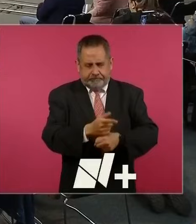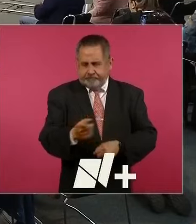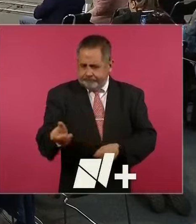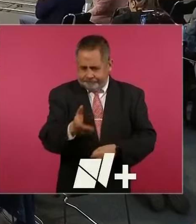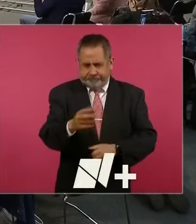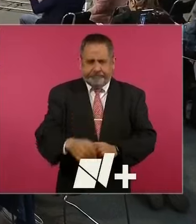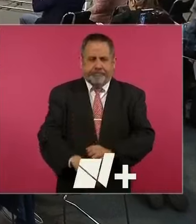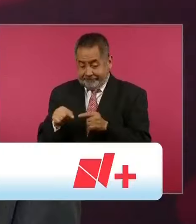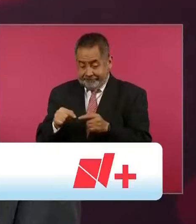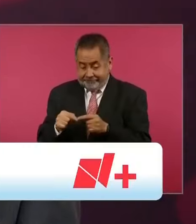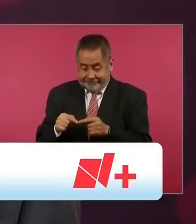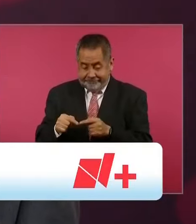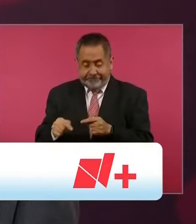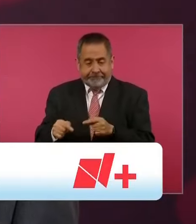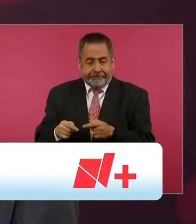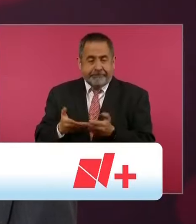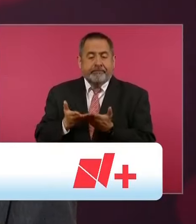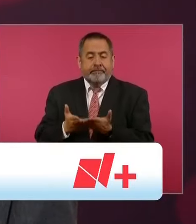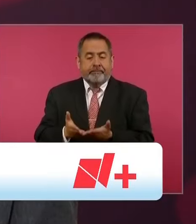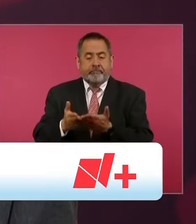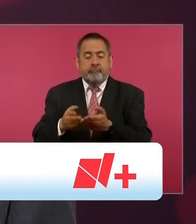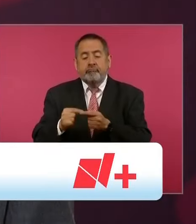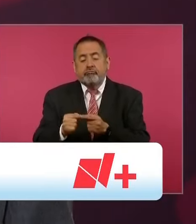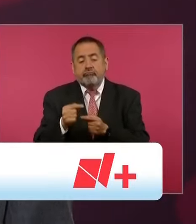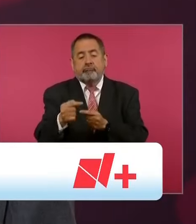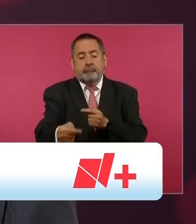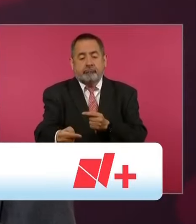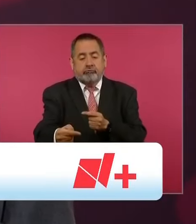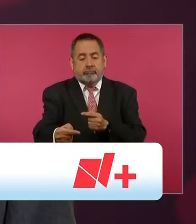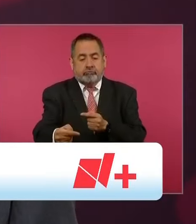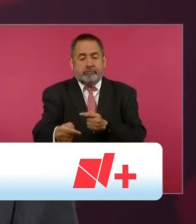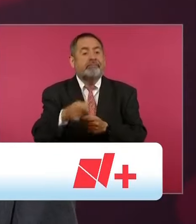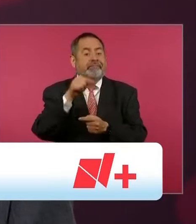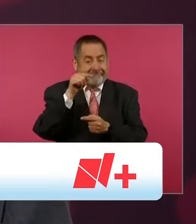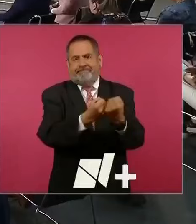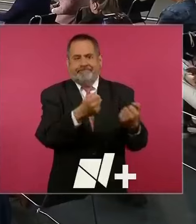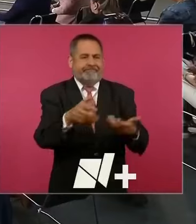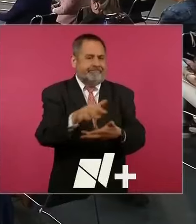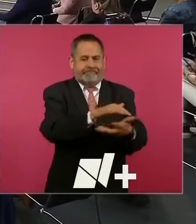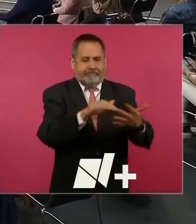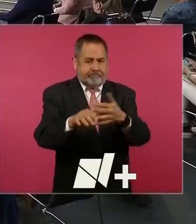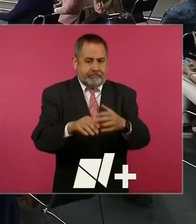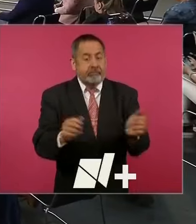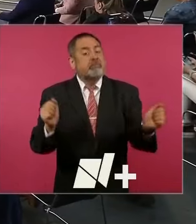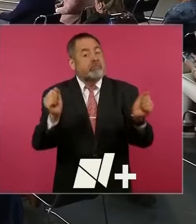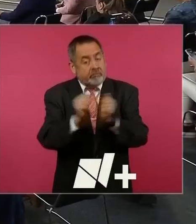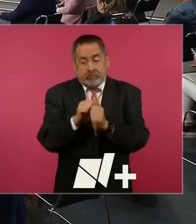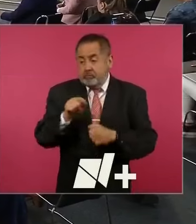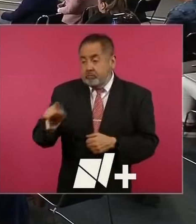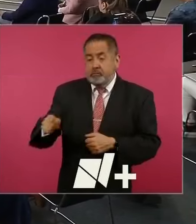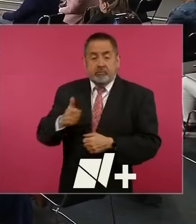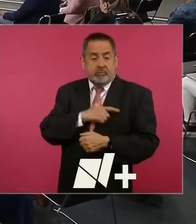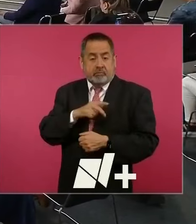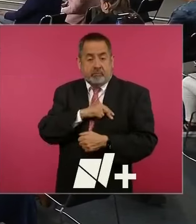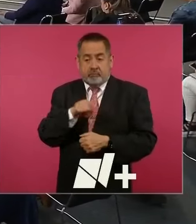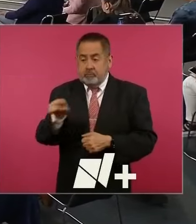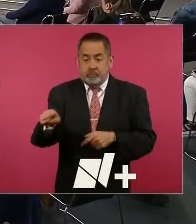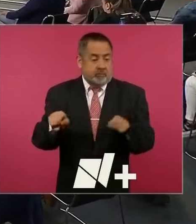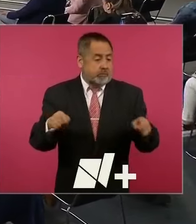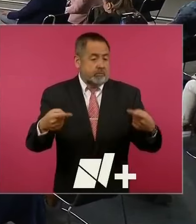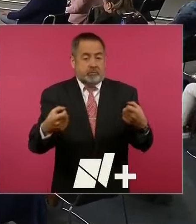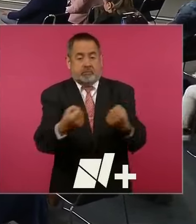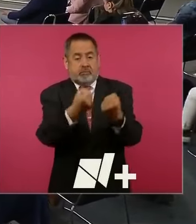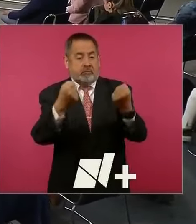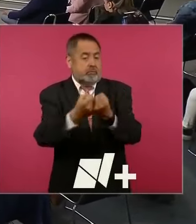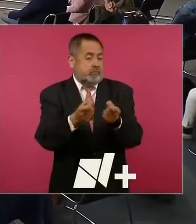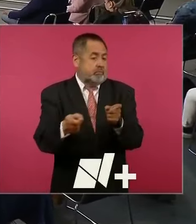cruzando la panga ahí hubo un enfrentamiento con la guardia nacional en uno de